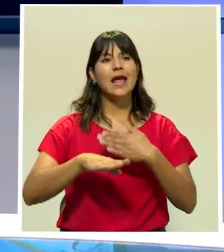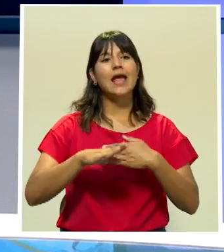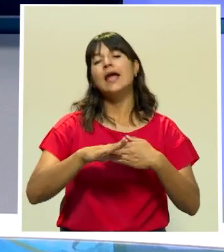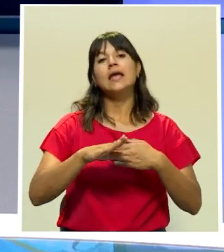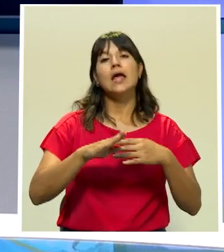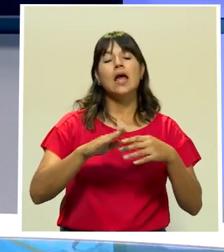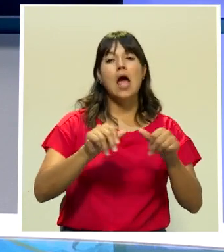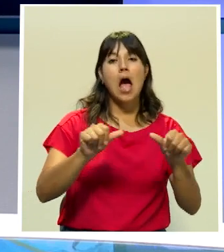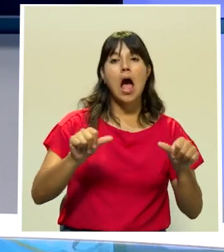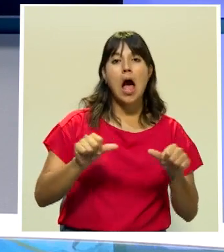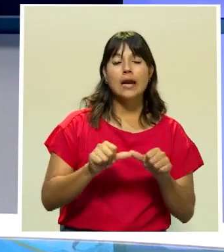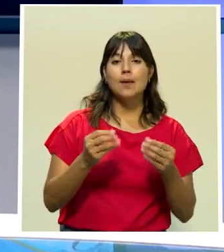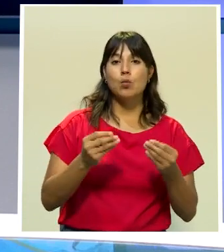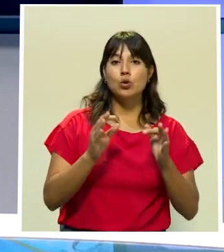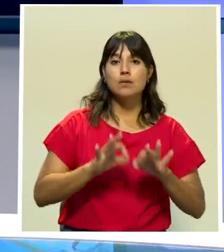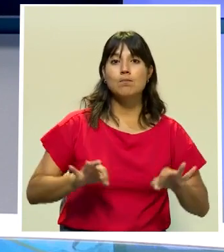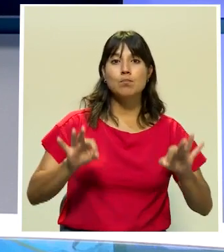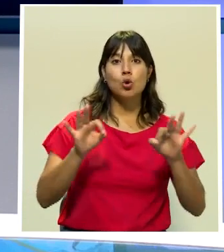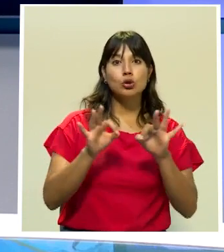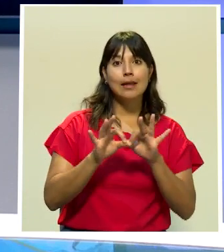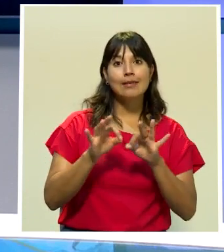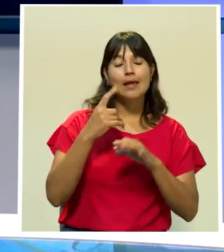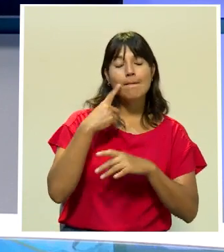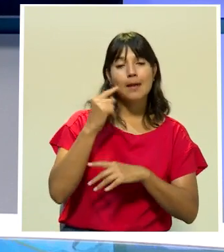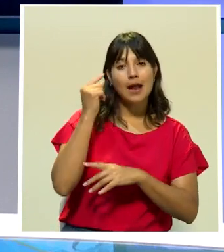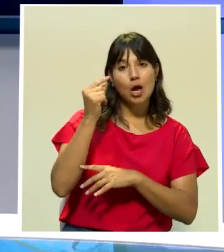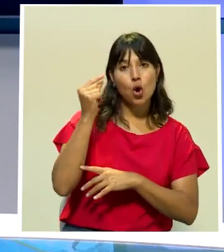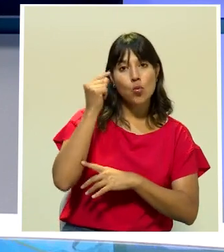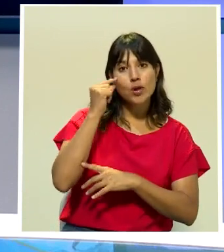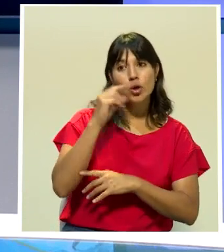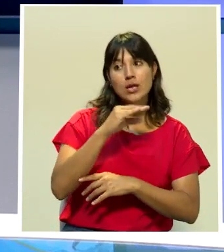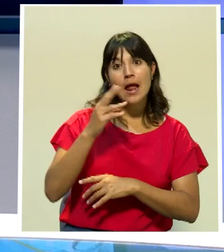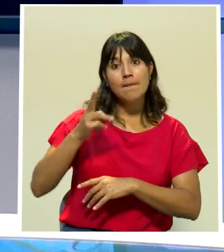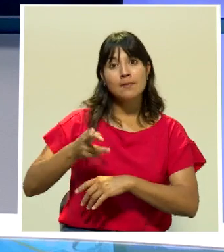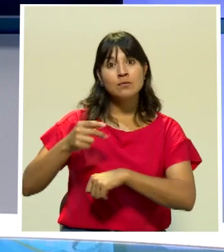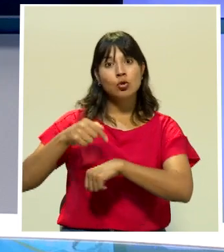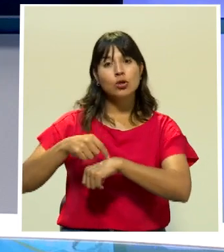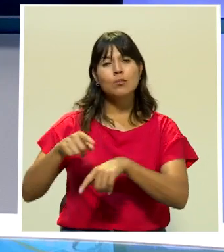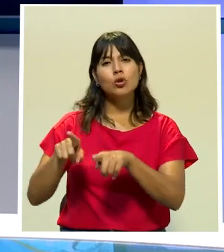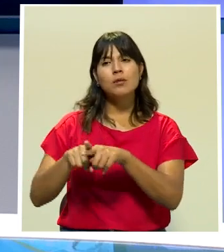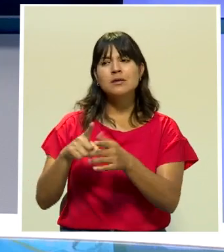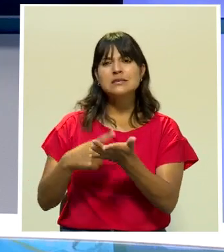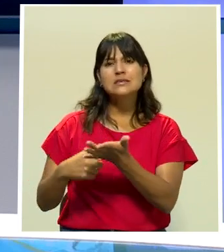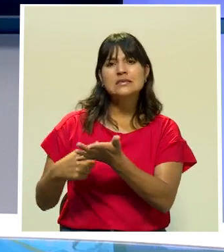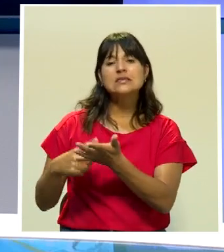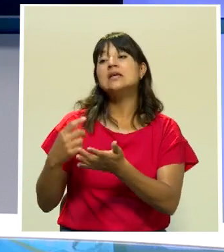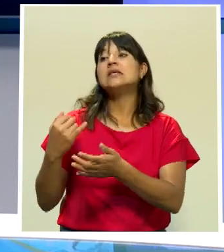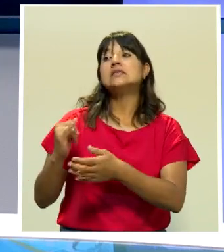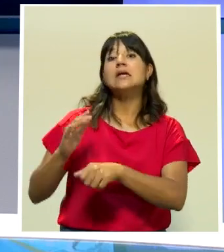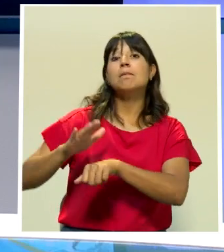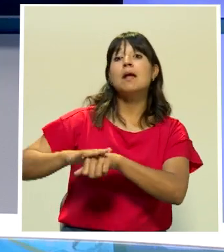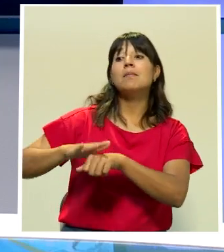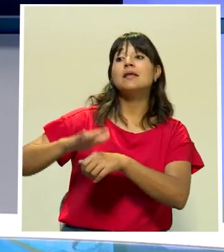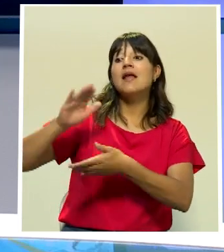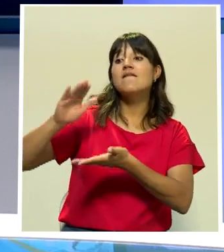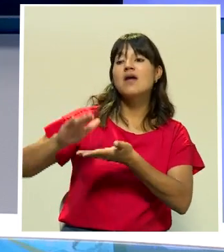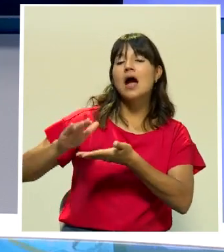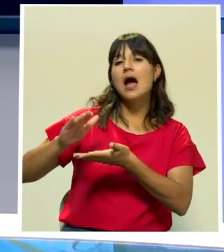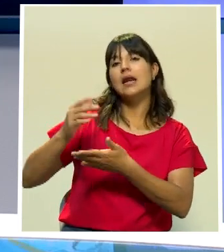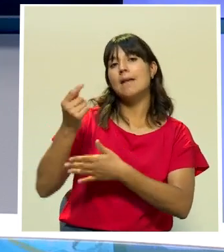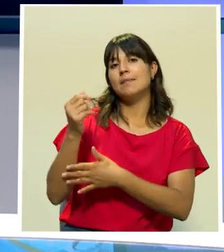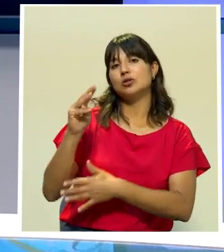vitales para el funcionamiento del Estado y a la vez discuten sobre exonerar el pago del marchamo a